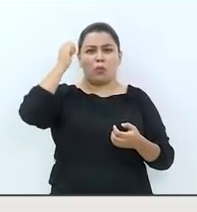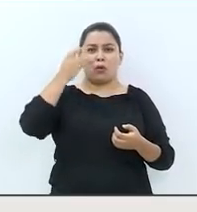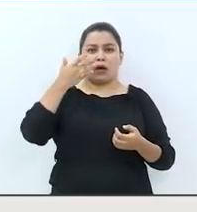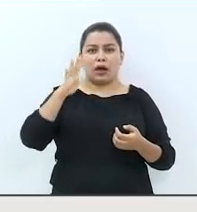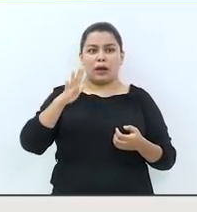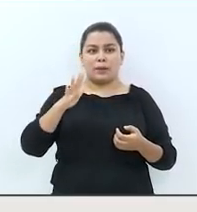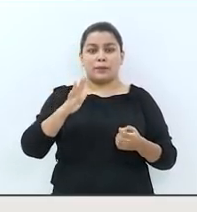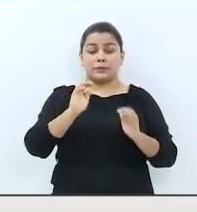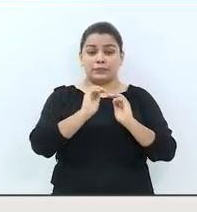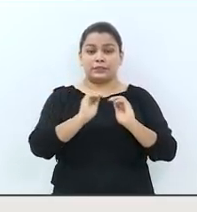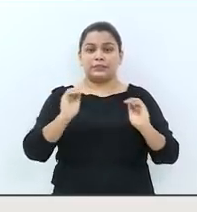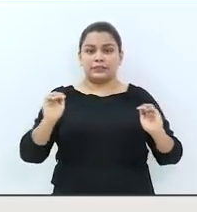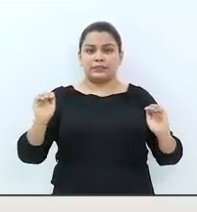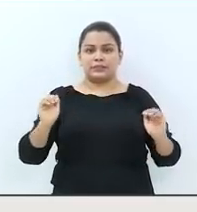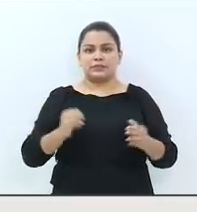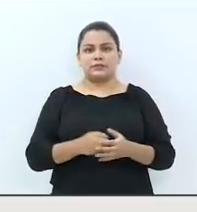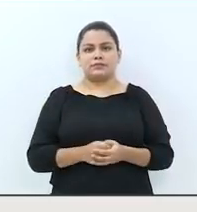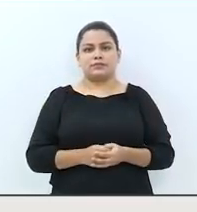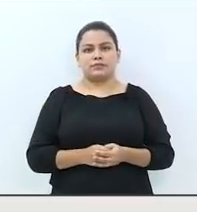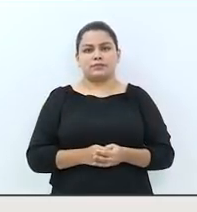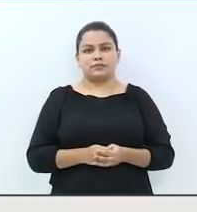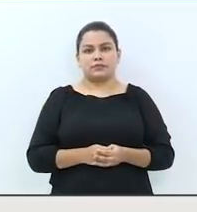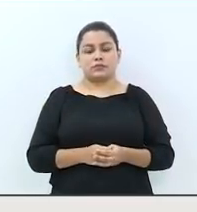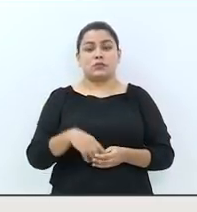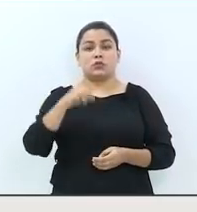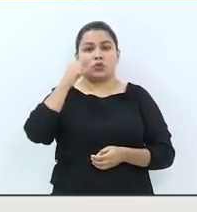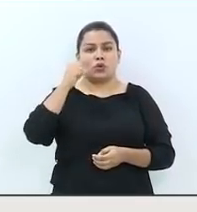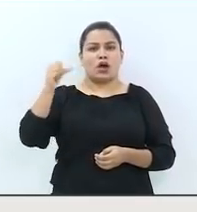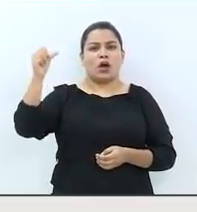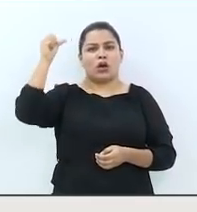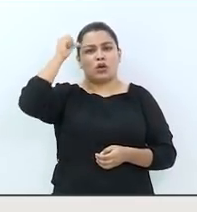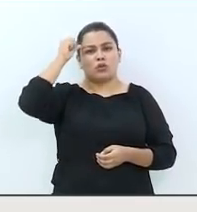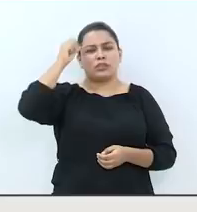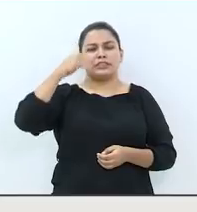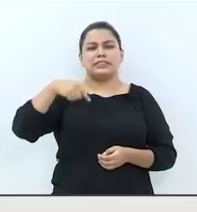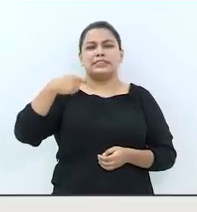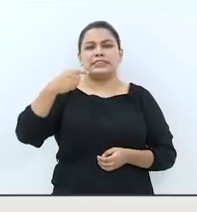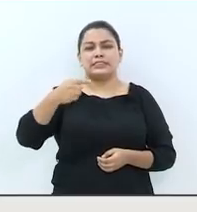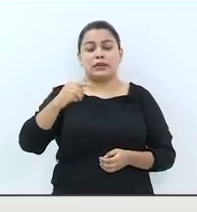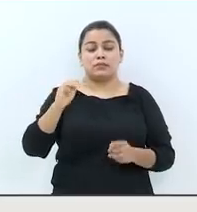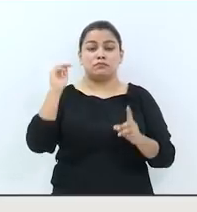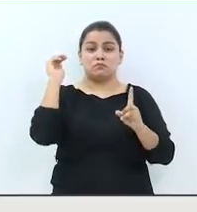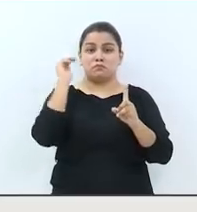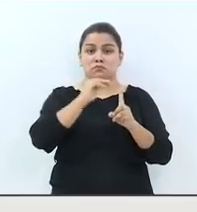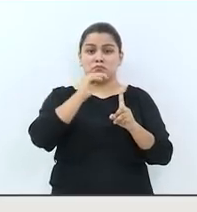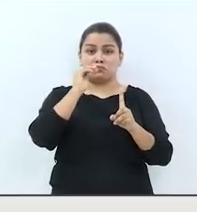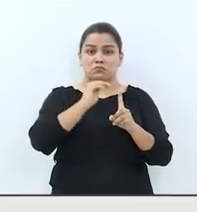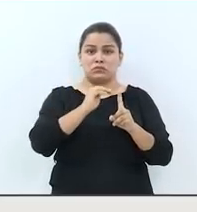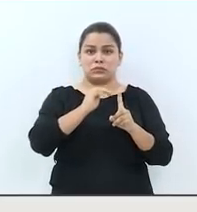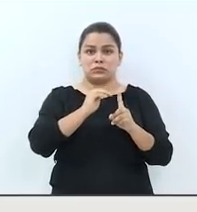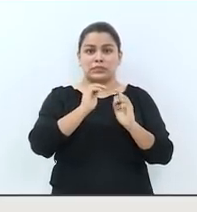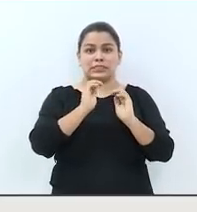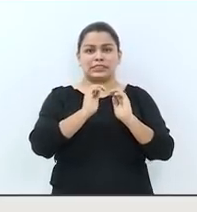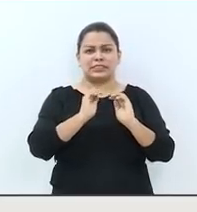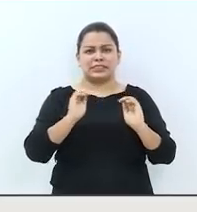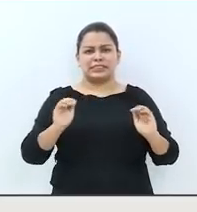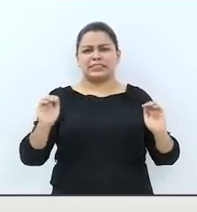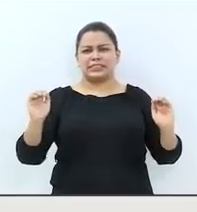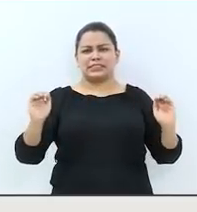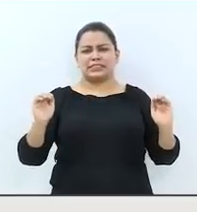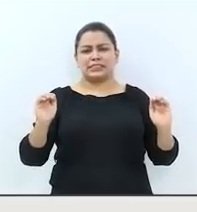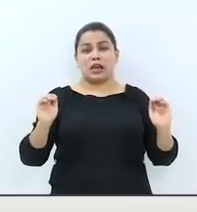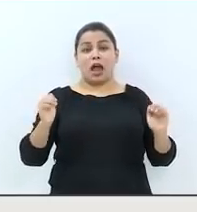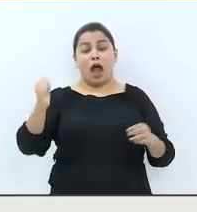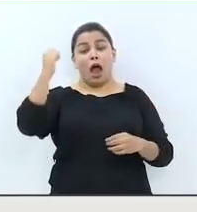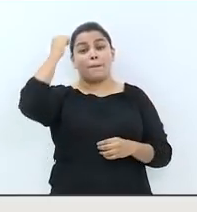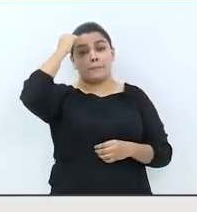y niños y niñas. Usualmente, bueno, los adultos estamos siempre en la enseñanza y son los niños y las niñas los que están en la